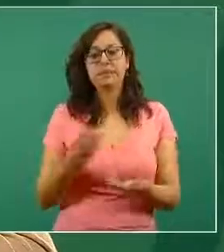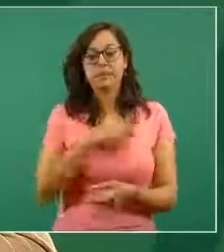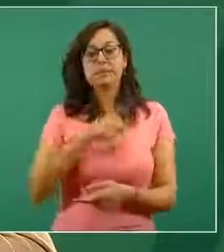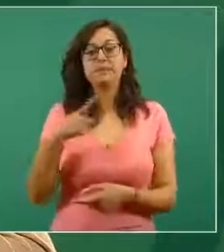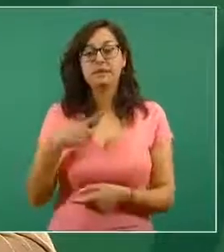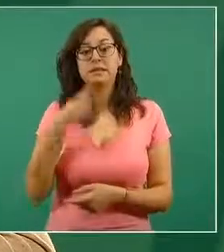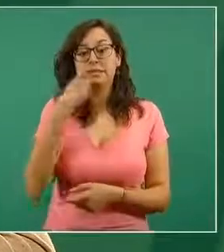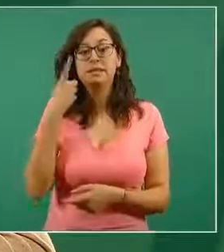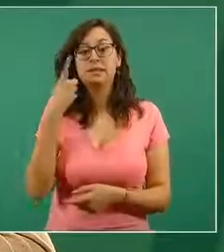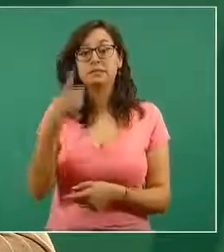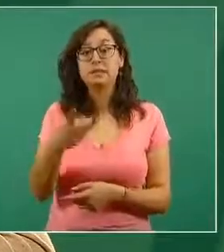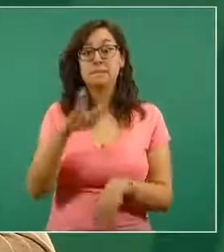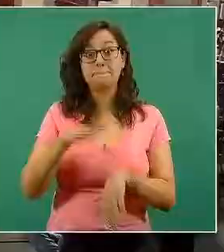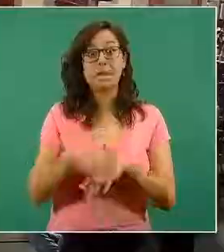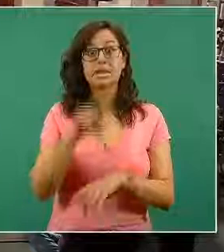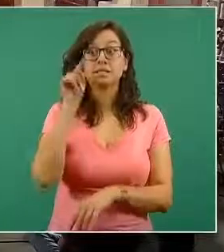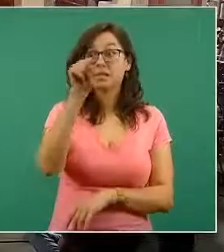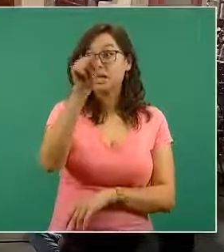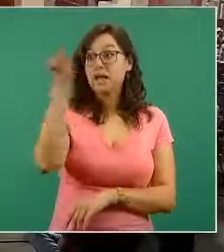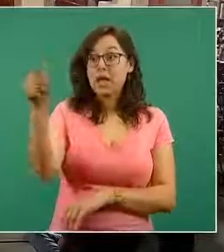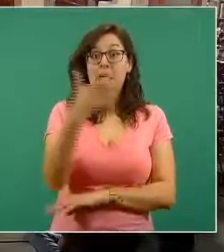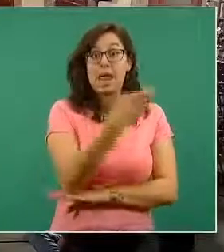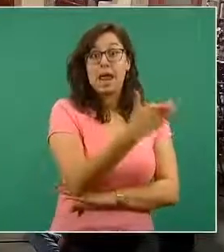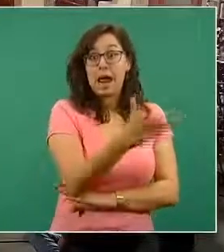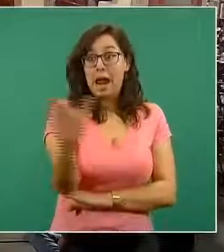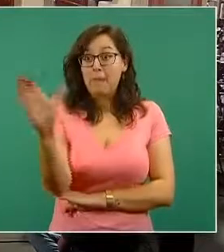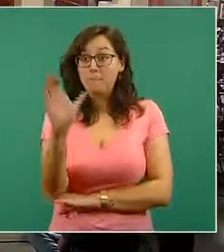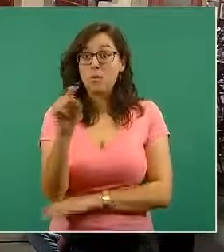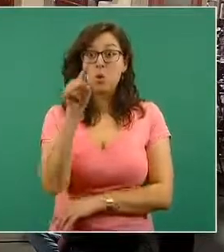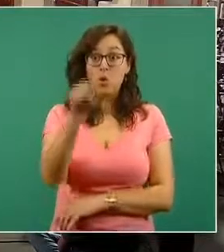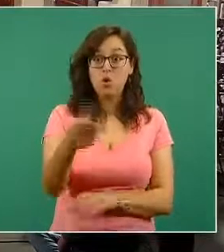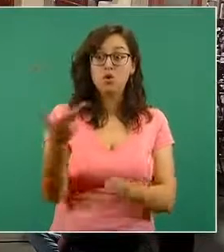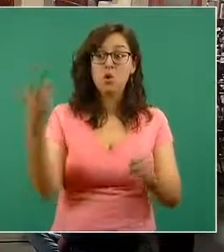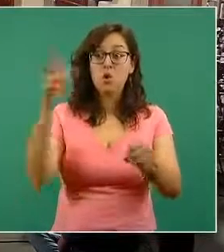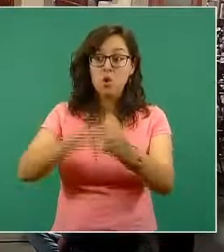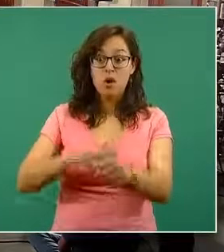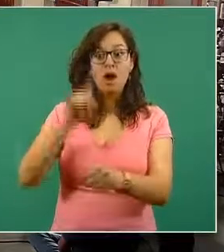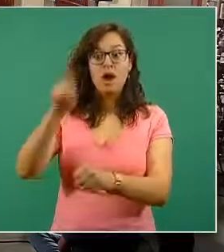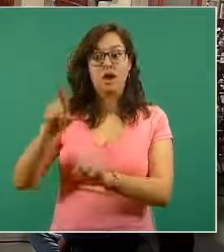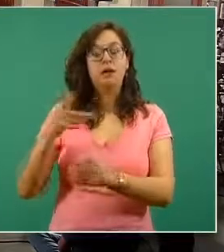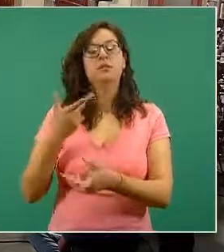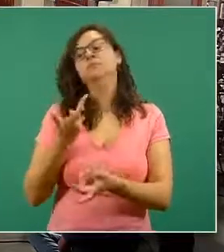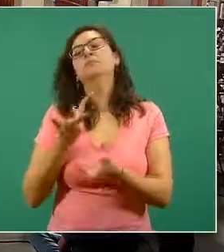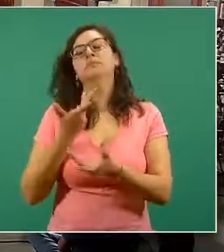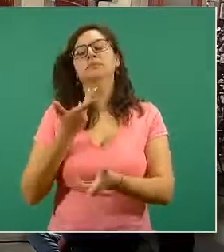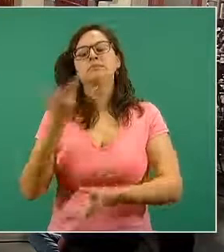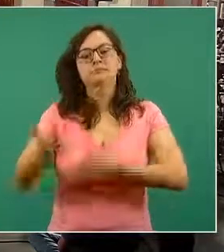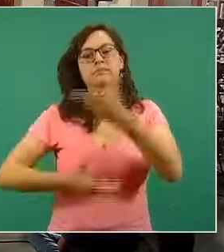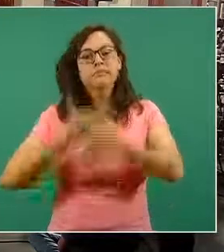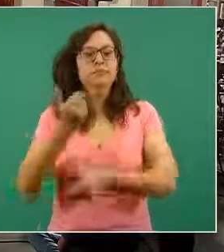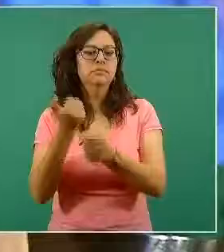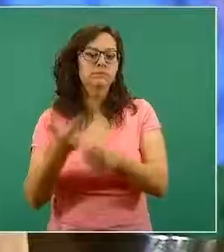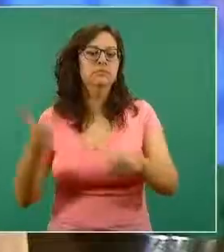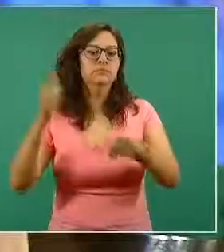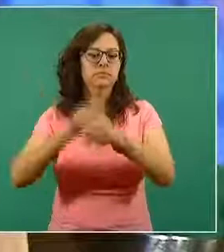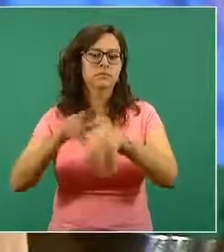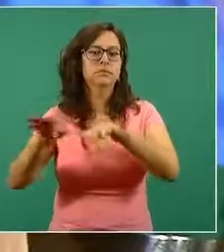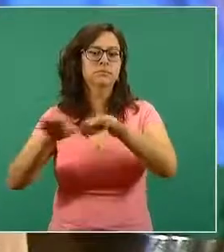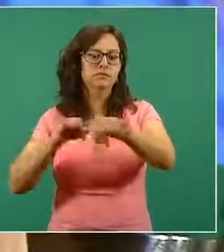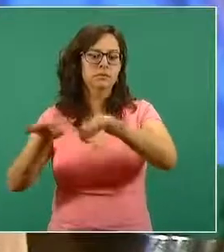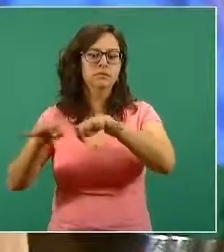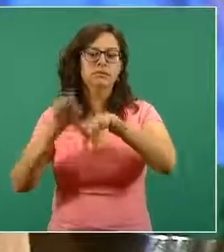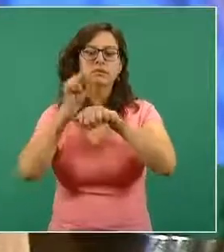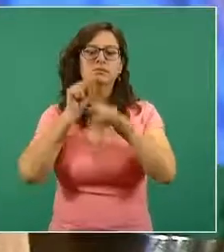que en unidades en zona rural, porque ellos también acuden a estas áreas a realizar su servicio social, y obviamente a las unidades de